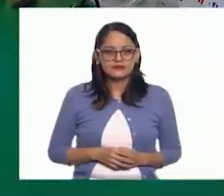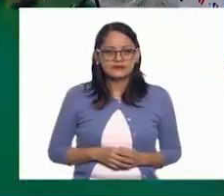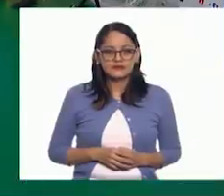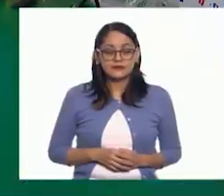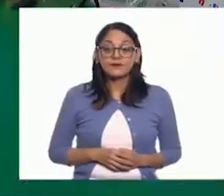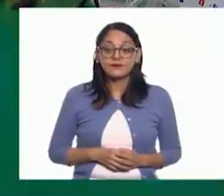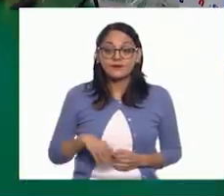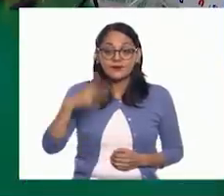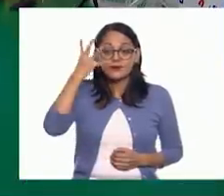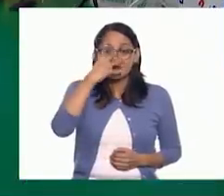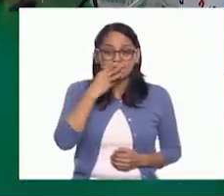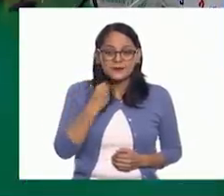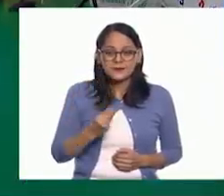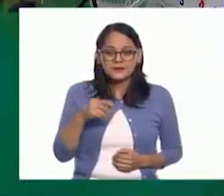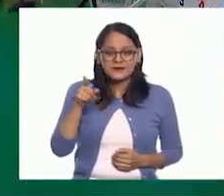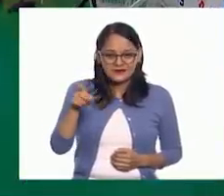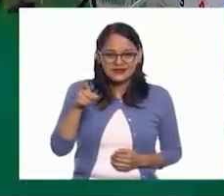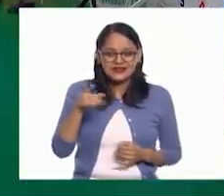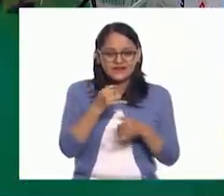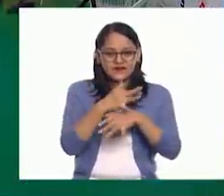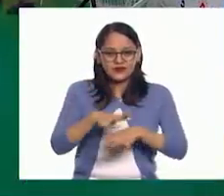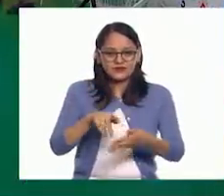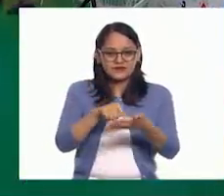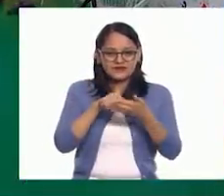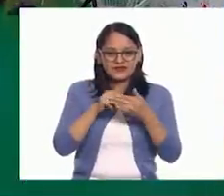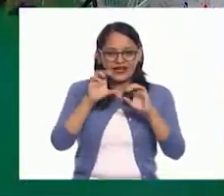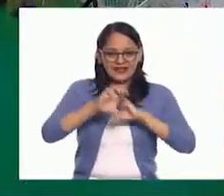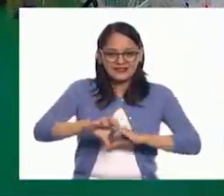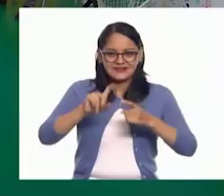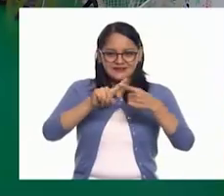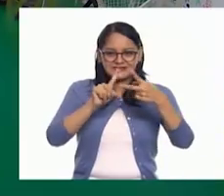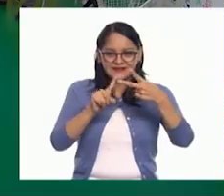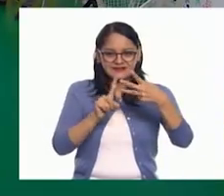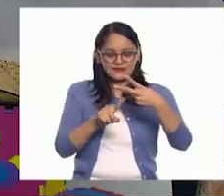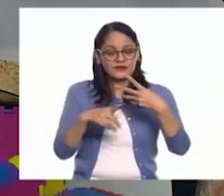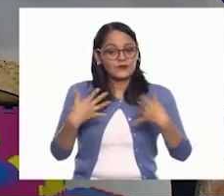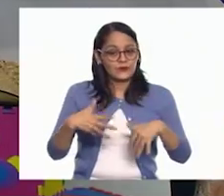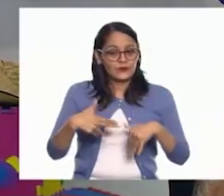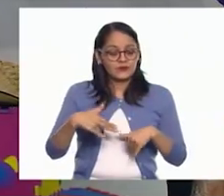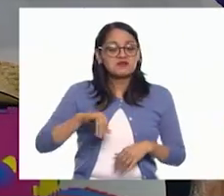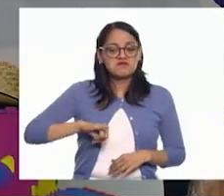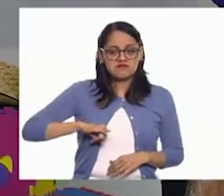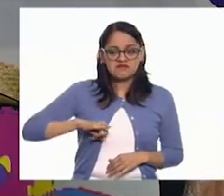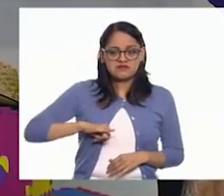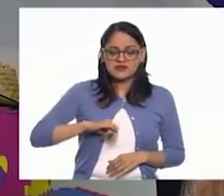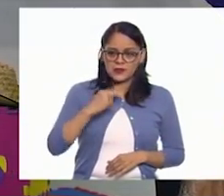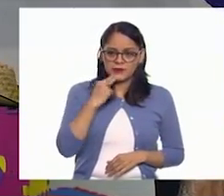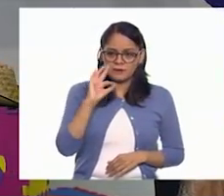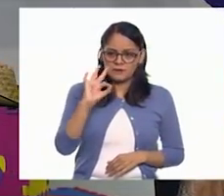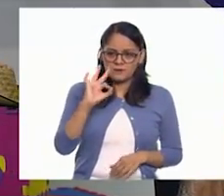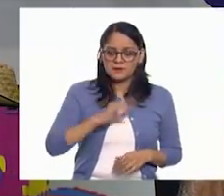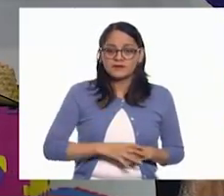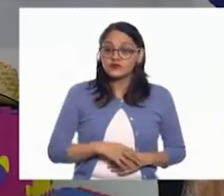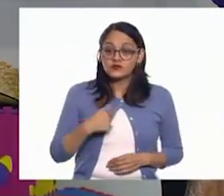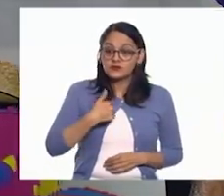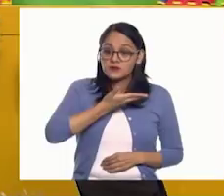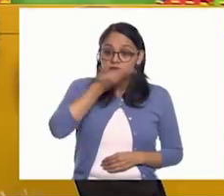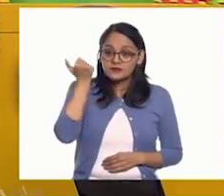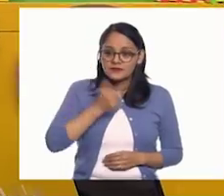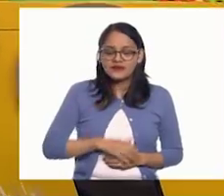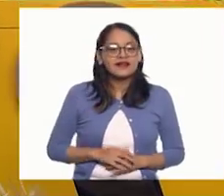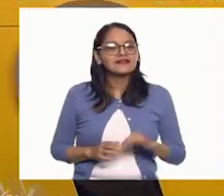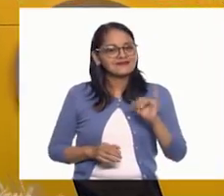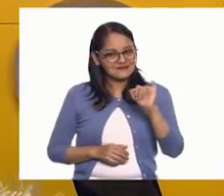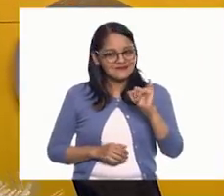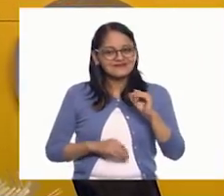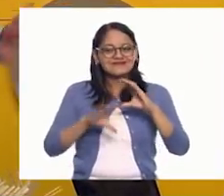¡Qué hermosa es esta información, ¿verdad, Eric? Muy útil también, muy interesante. Yo no sabía esos datos. Claro, pues estas